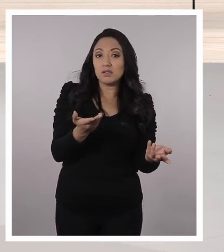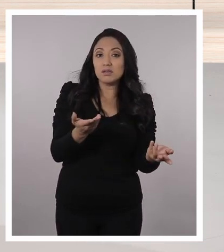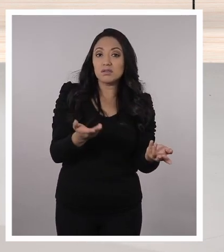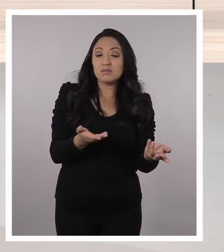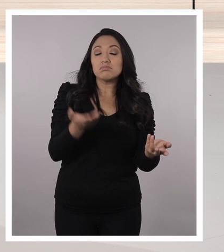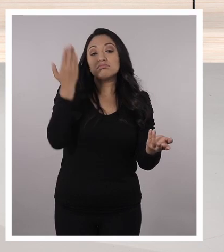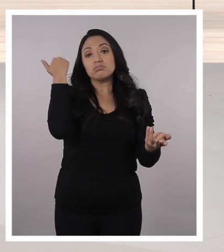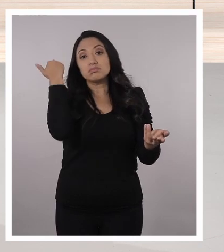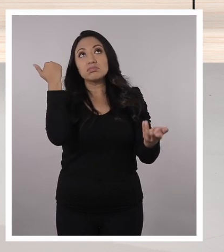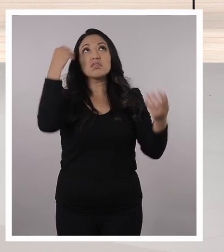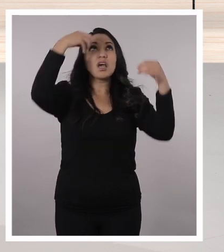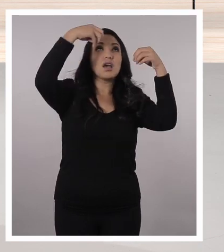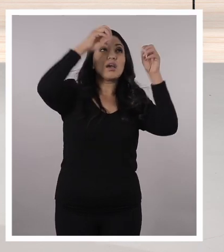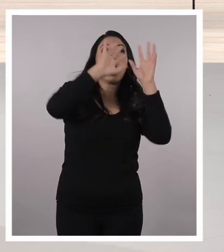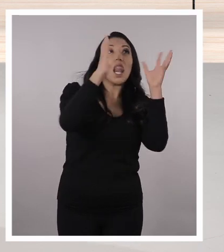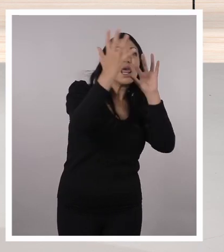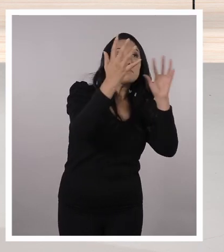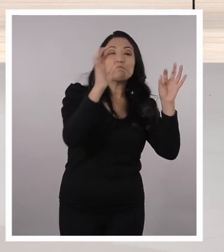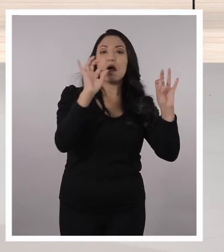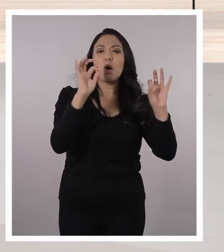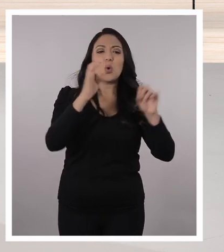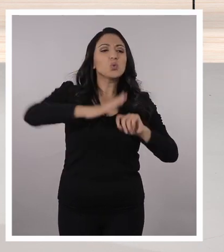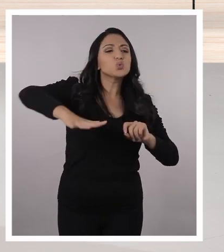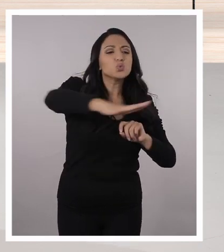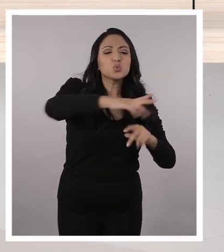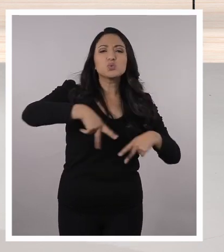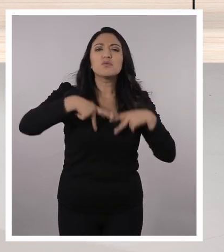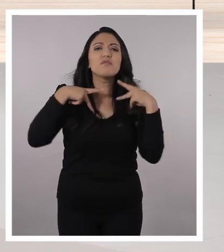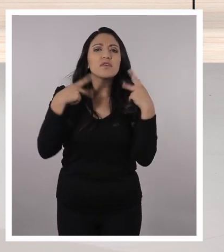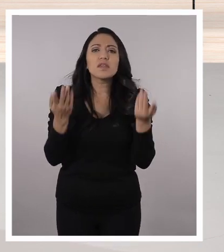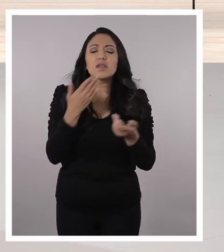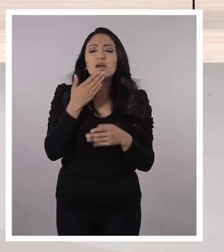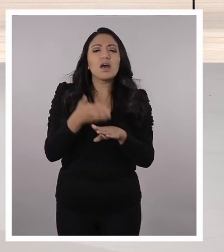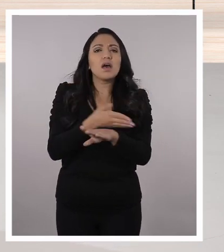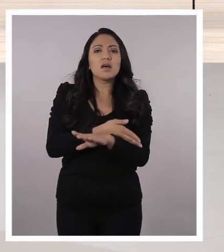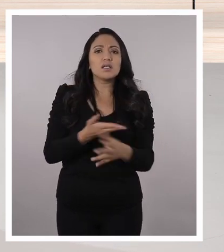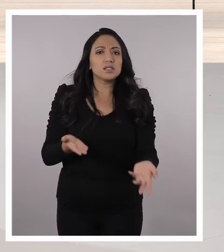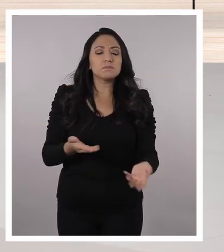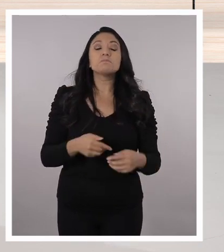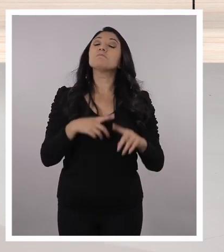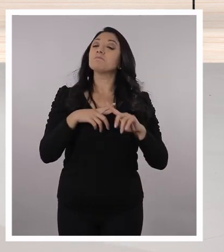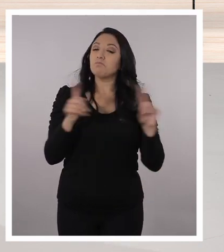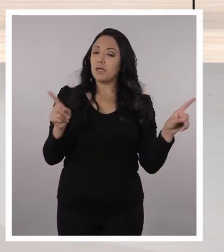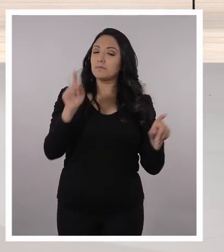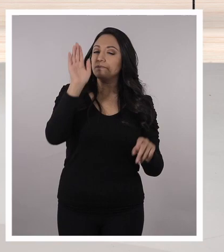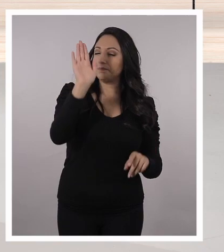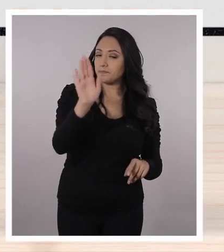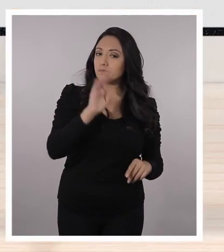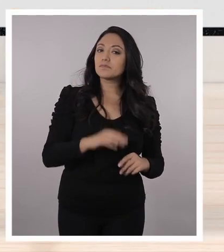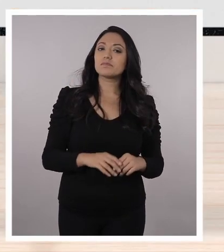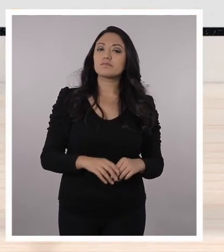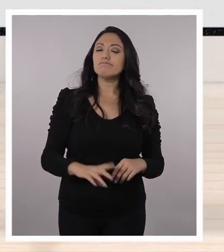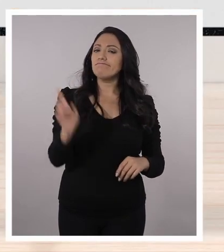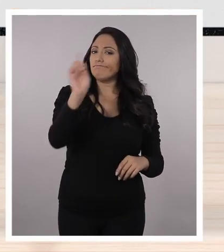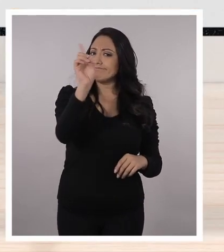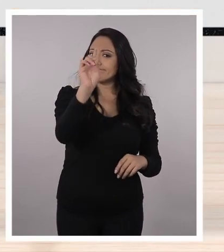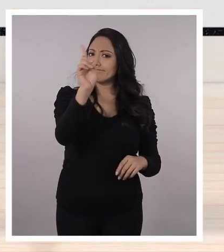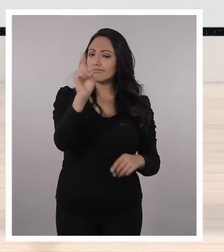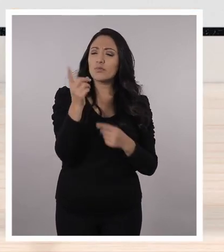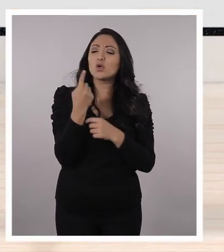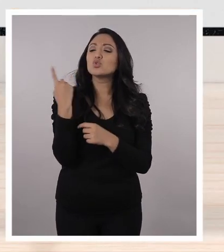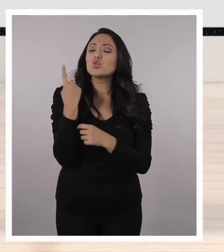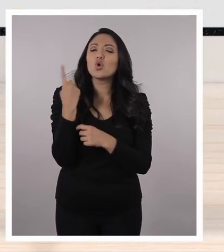era la condición ya sea o de clima o en qué circunstancias ellos habitaban nuestro planeta. Pero sabes que, Nelly, chicos y chicas,